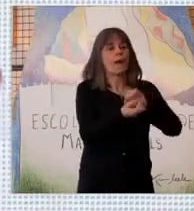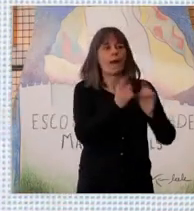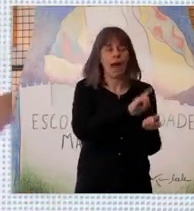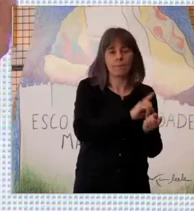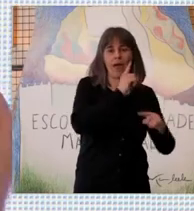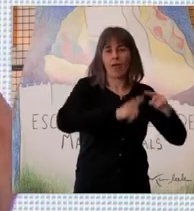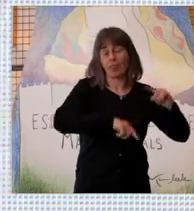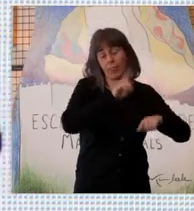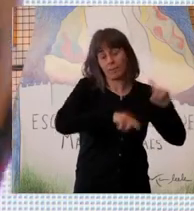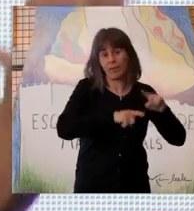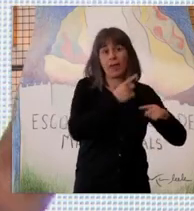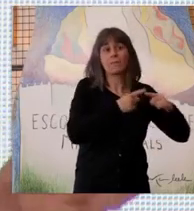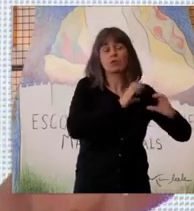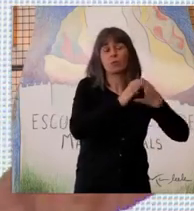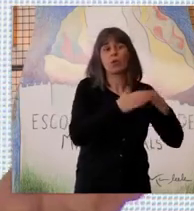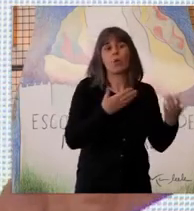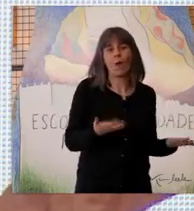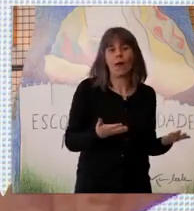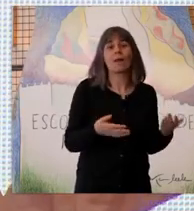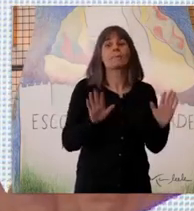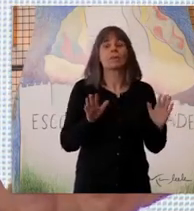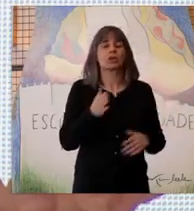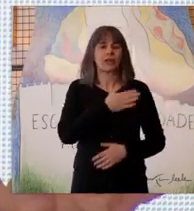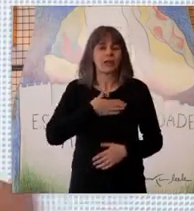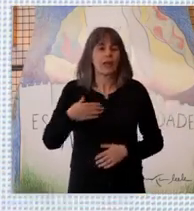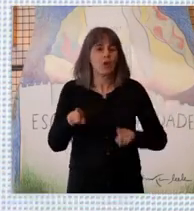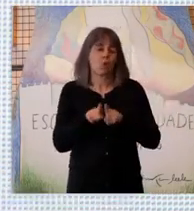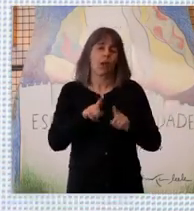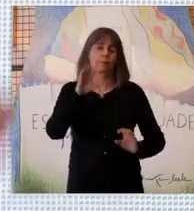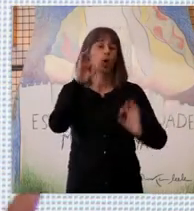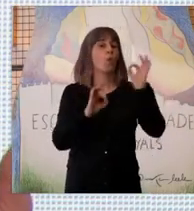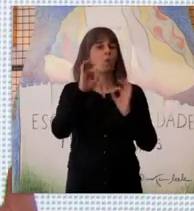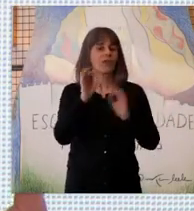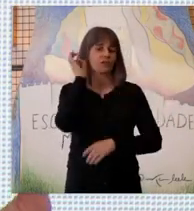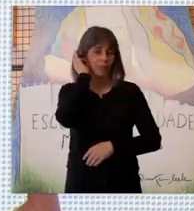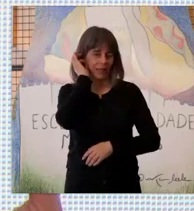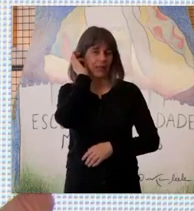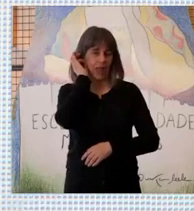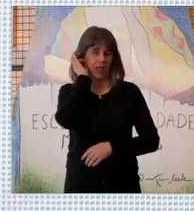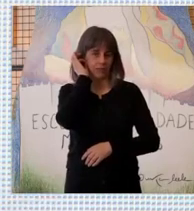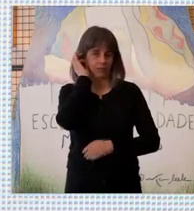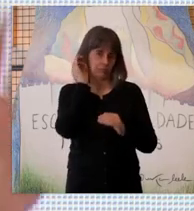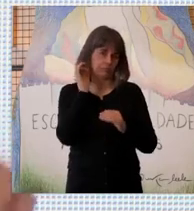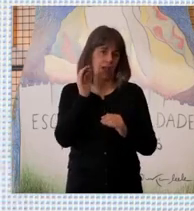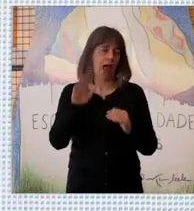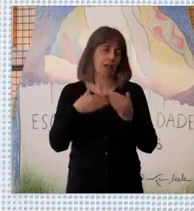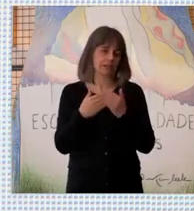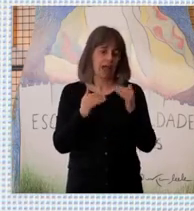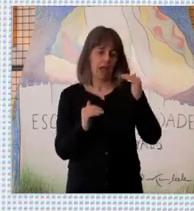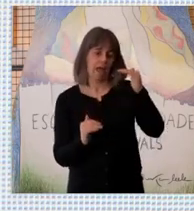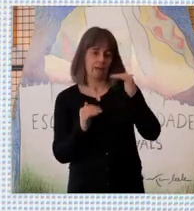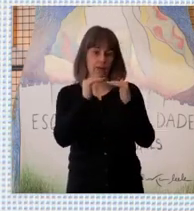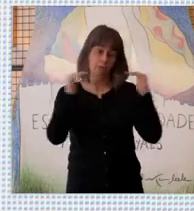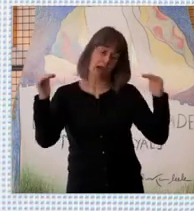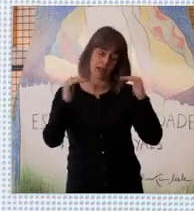Es verdad que había una intención de meter una cuota una cuota femenina era imposible la paridad nosotras tres coincidíamos